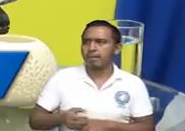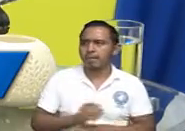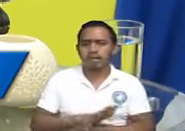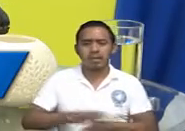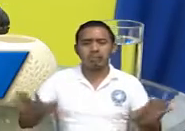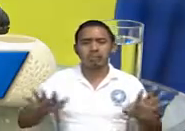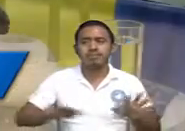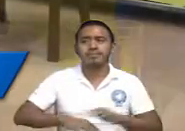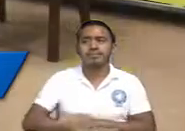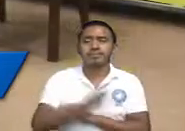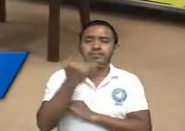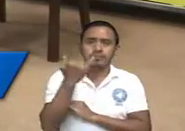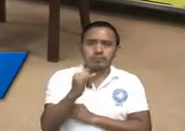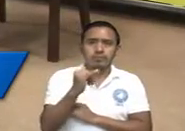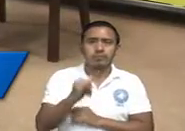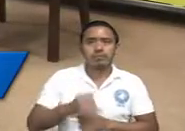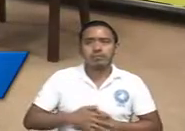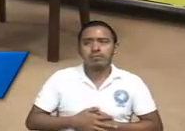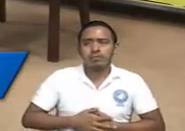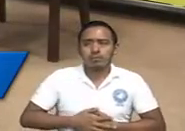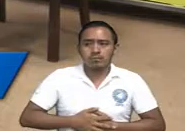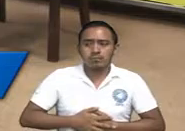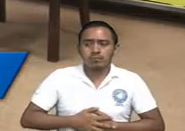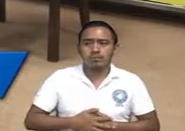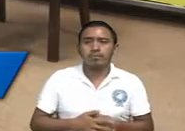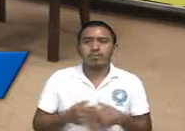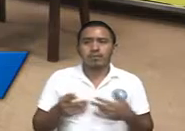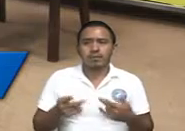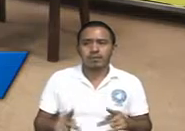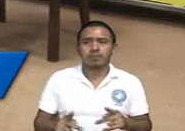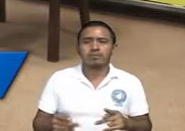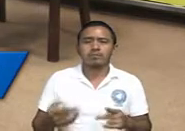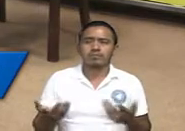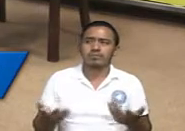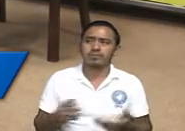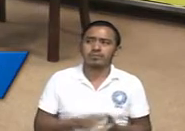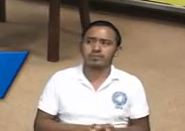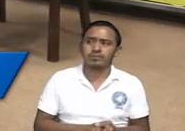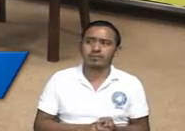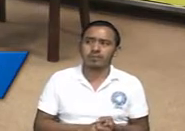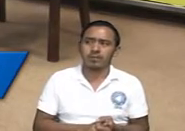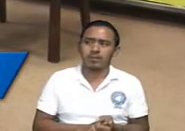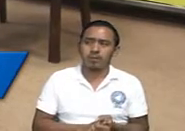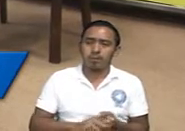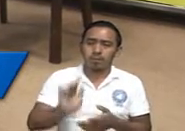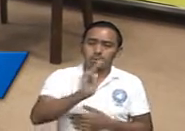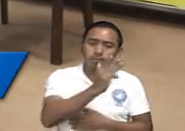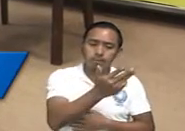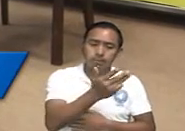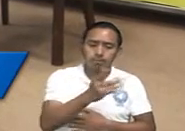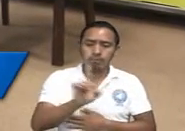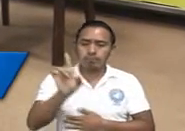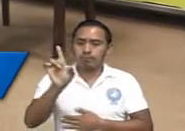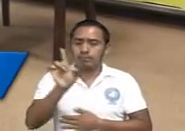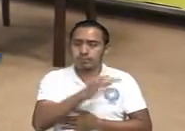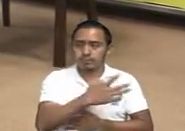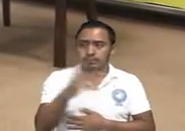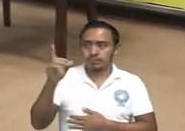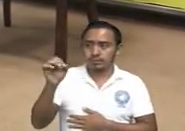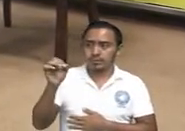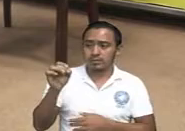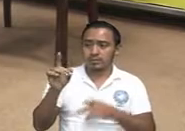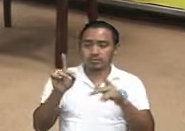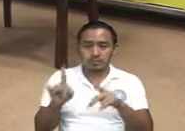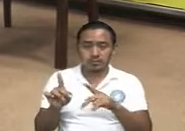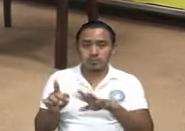Sí se dan casos en que no hay señales, ¿verdad? Pero también hay algunos estudios que demuestran que 9 de cada 10 personas tienen alguna